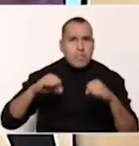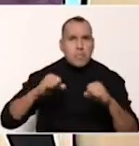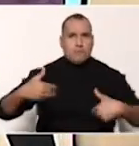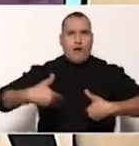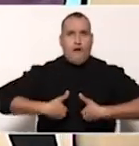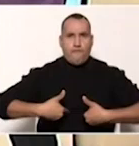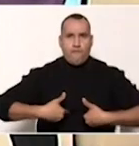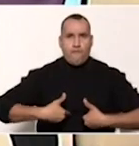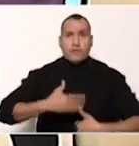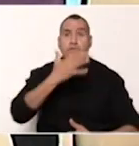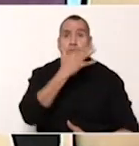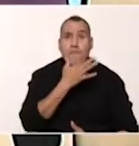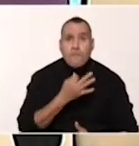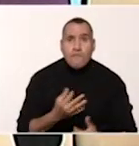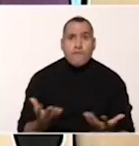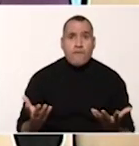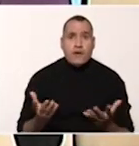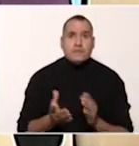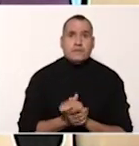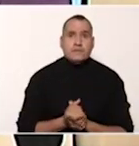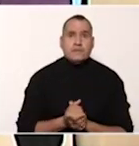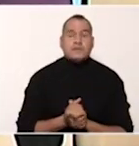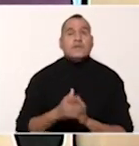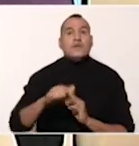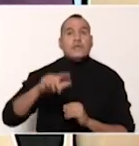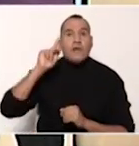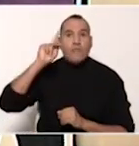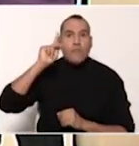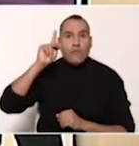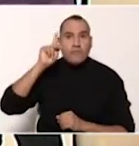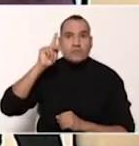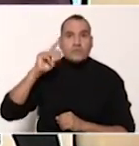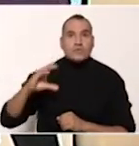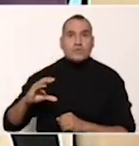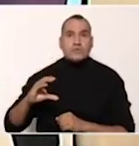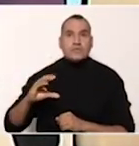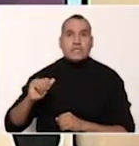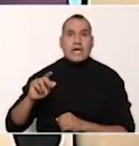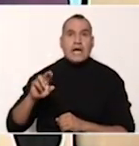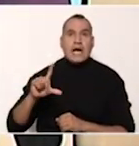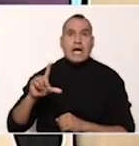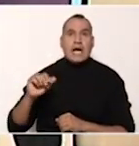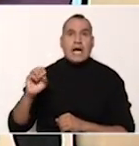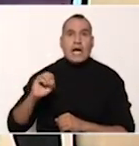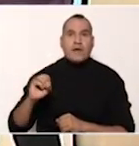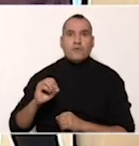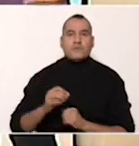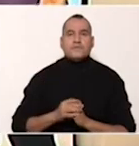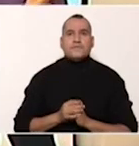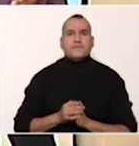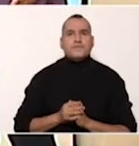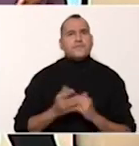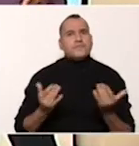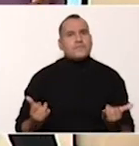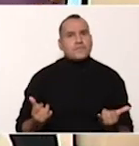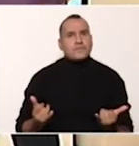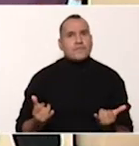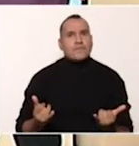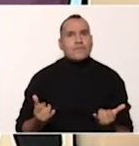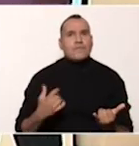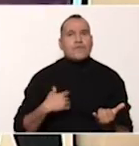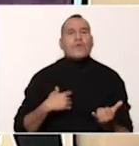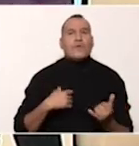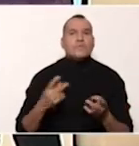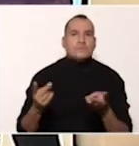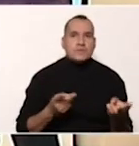puede ser mucho más fácil de lo que parece. Para hablarnos de ese tema está con nosotros el profesor Carlos Falk, docente de esta área de formación que tenemos hoy en Cada